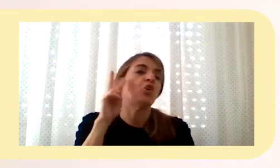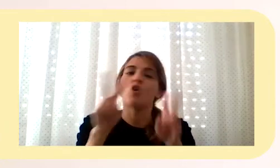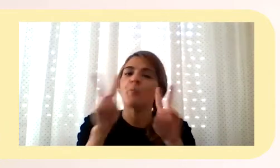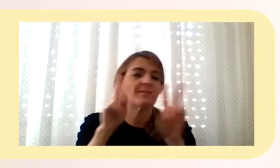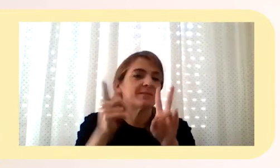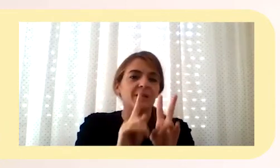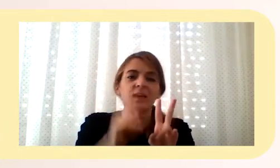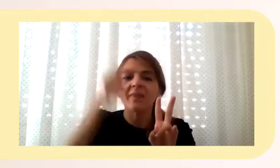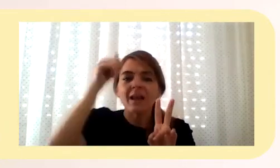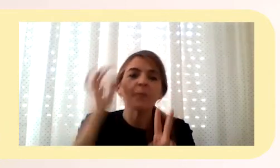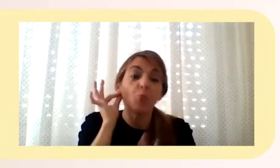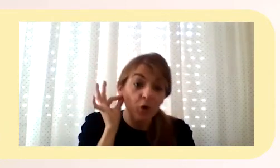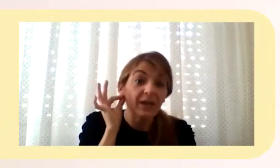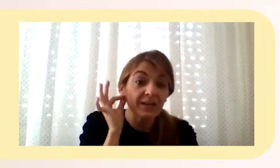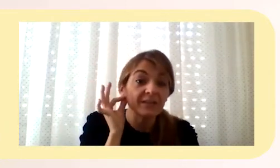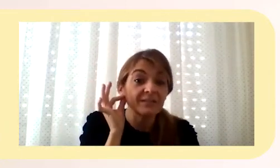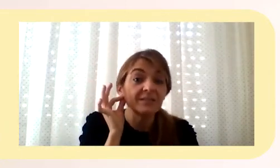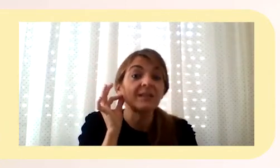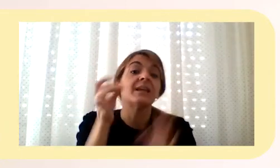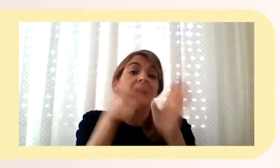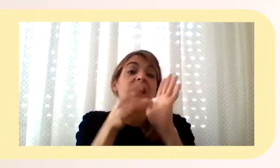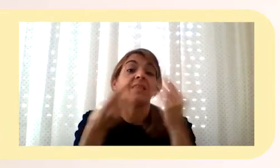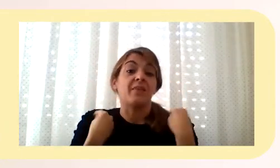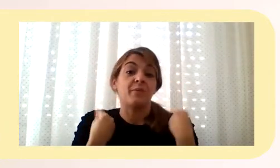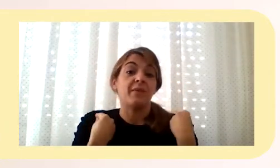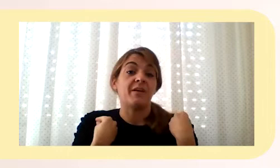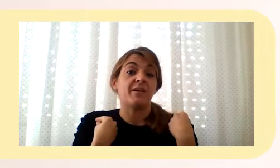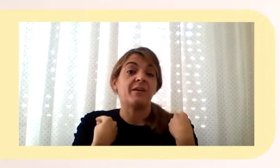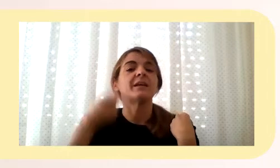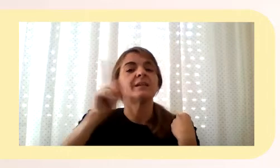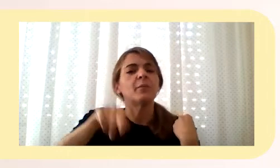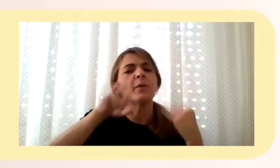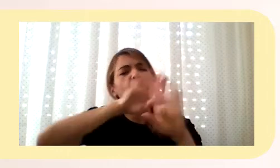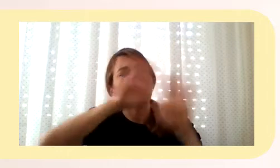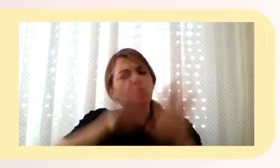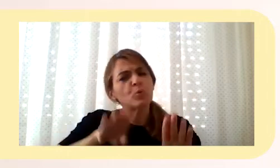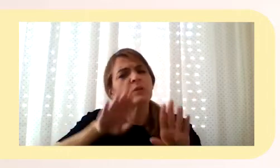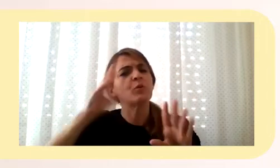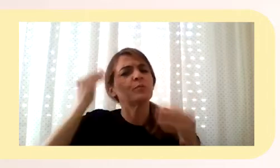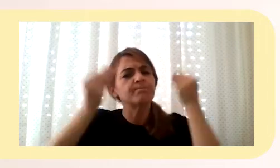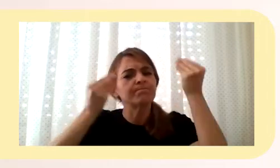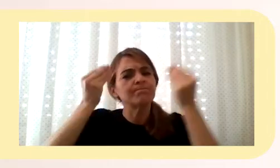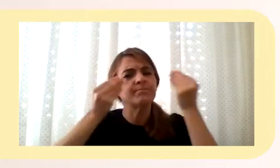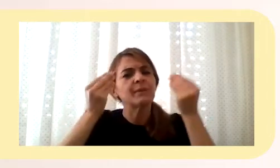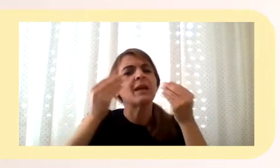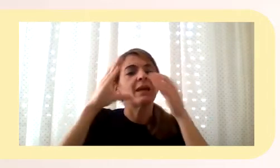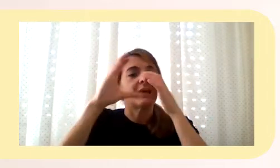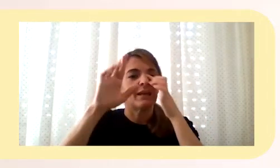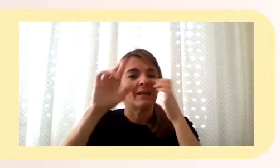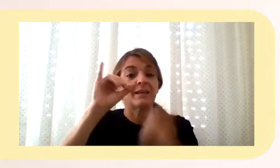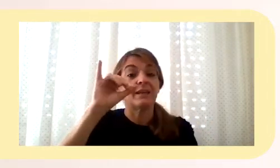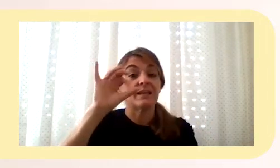impacto en la salud y la calidad de vida. Y por último, también reflexionaremos junto a Cristina Arcas Nogueras y